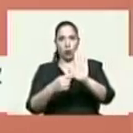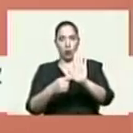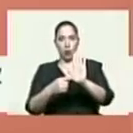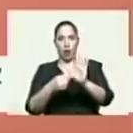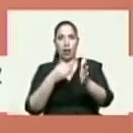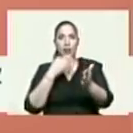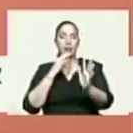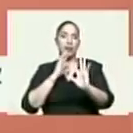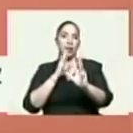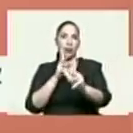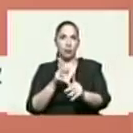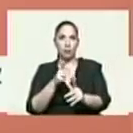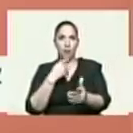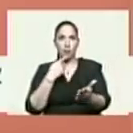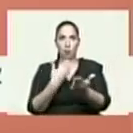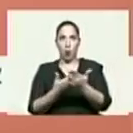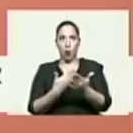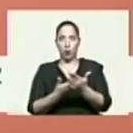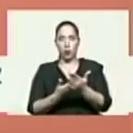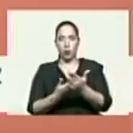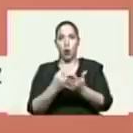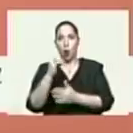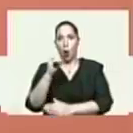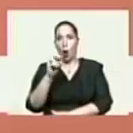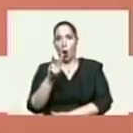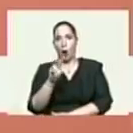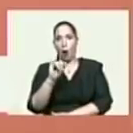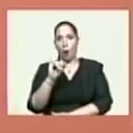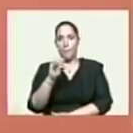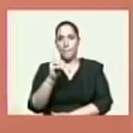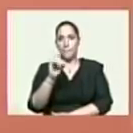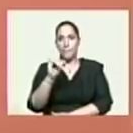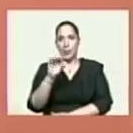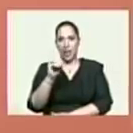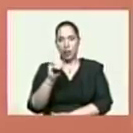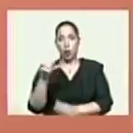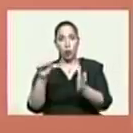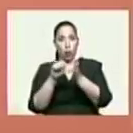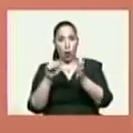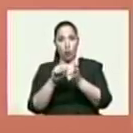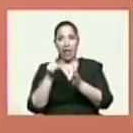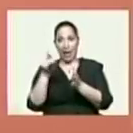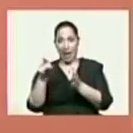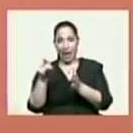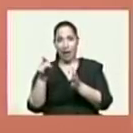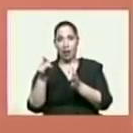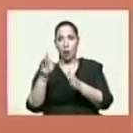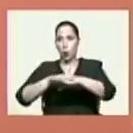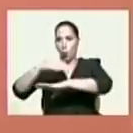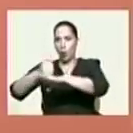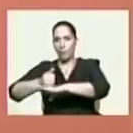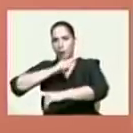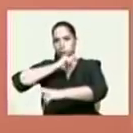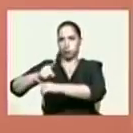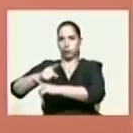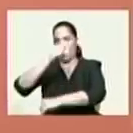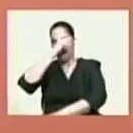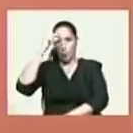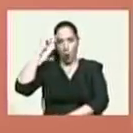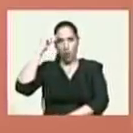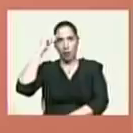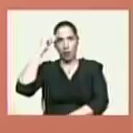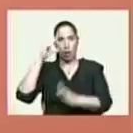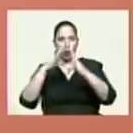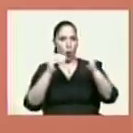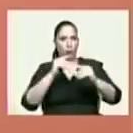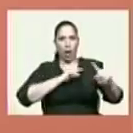testimonio de Ovidio Carrasco, donde involucra directamente a Julio Borges en todas